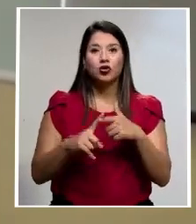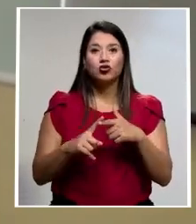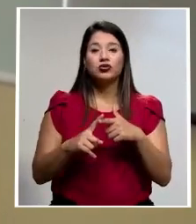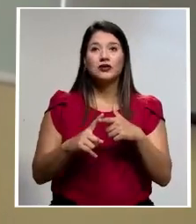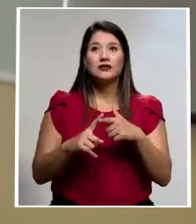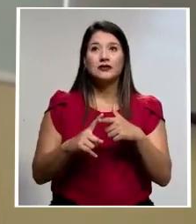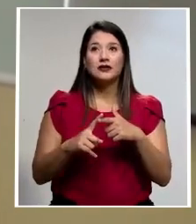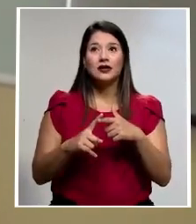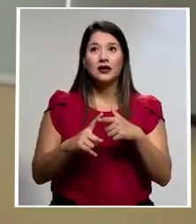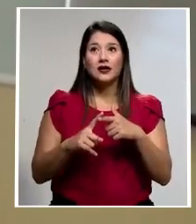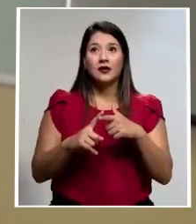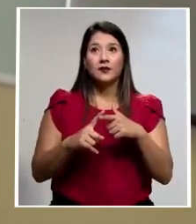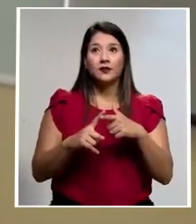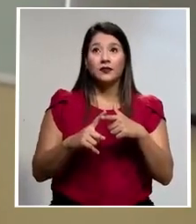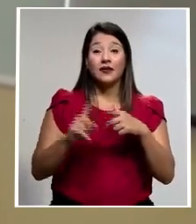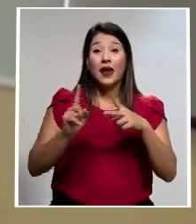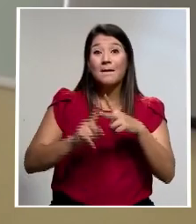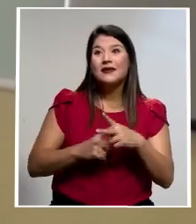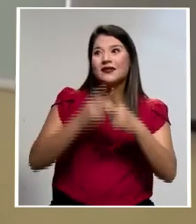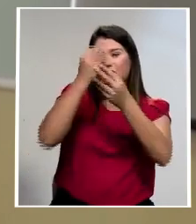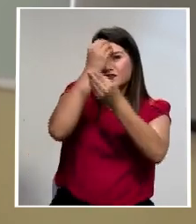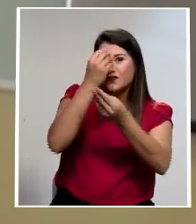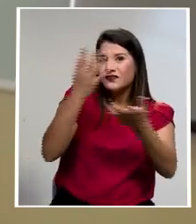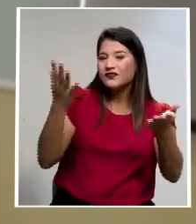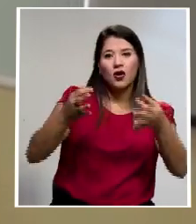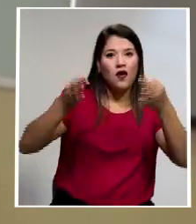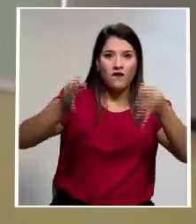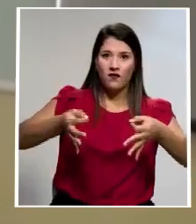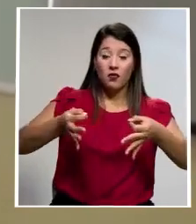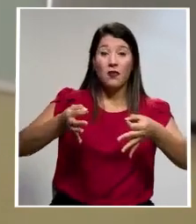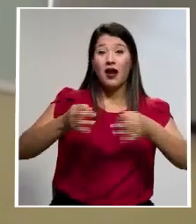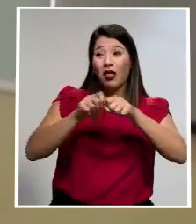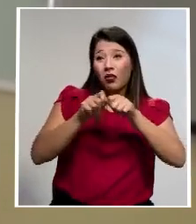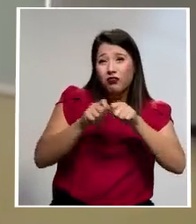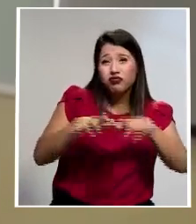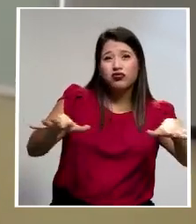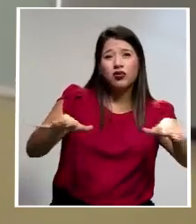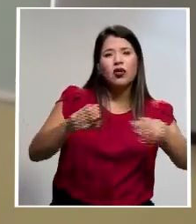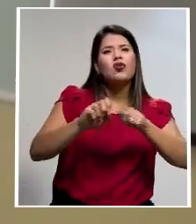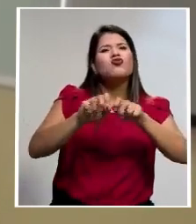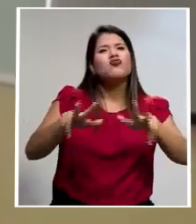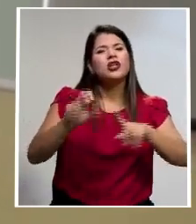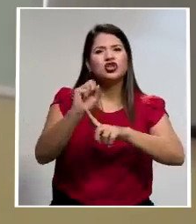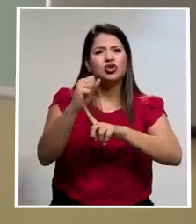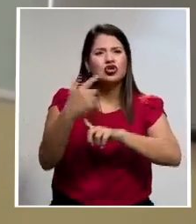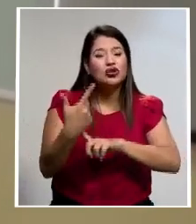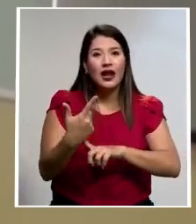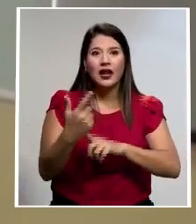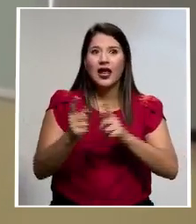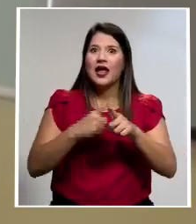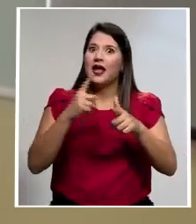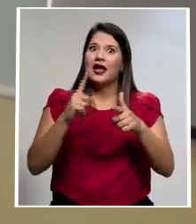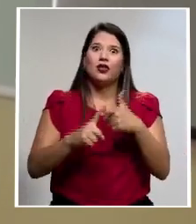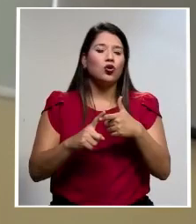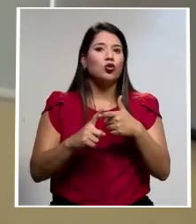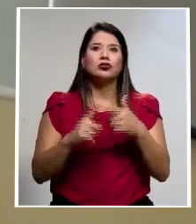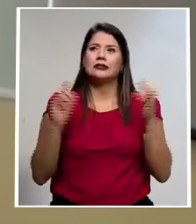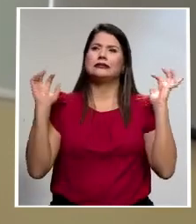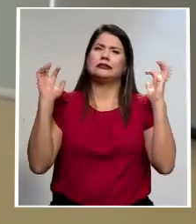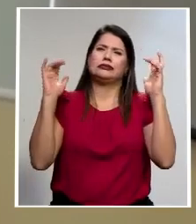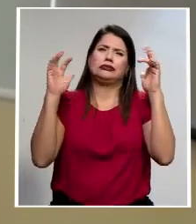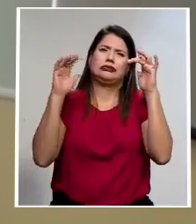informal, misma que fue transmitida por redes sociales y por herramientas digitales, lo cual generó una afluencia de